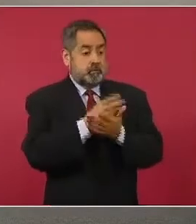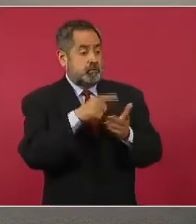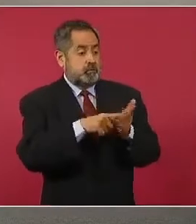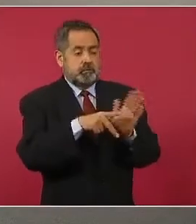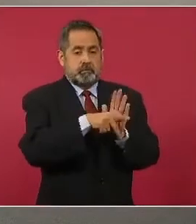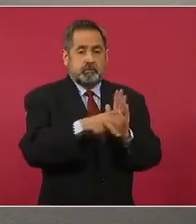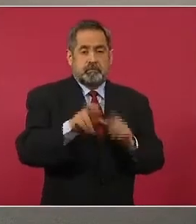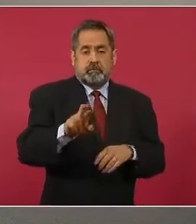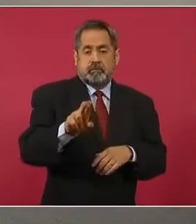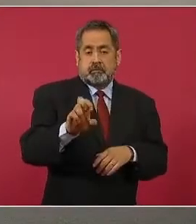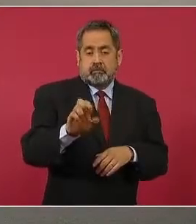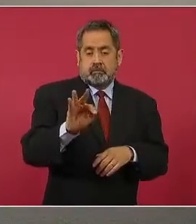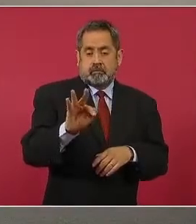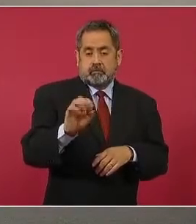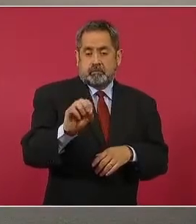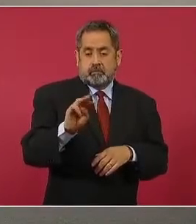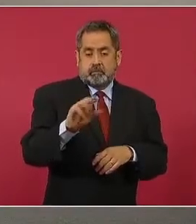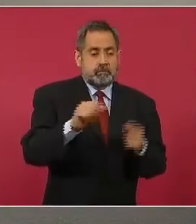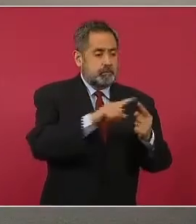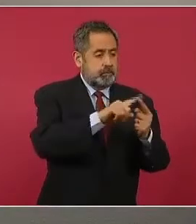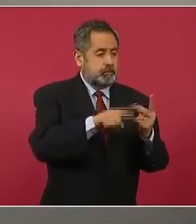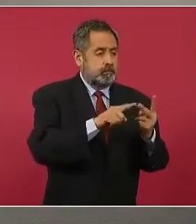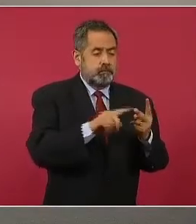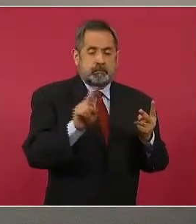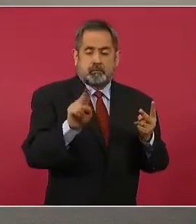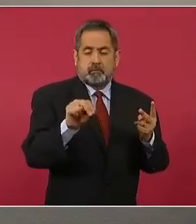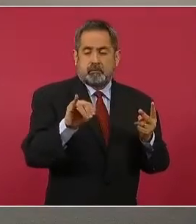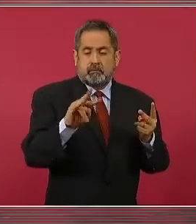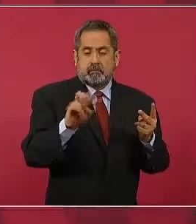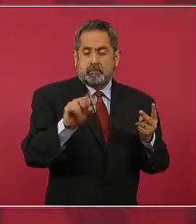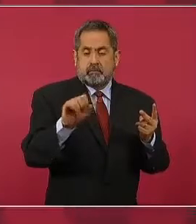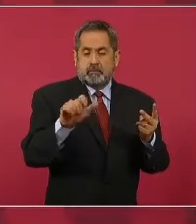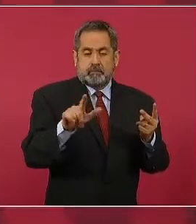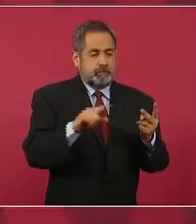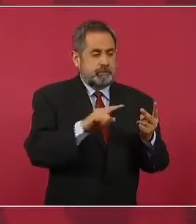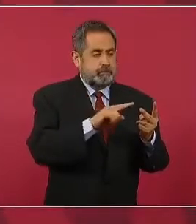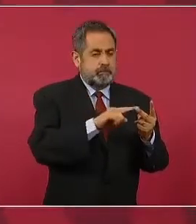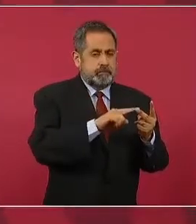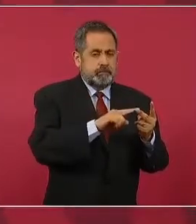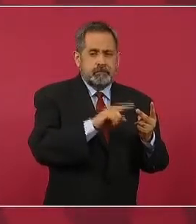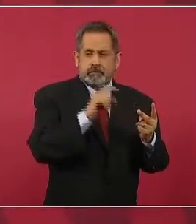lo retuitea o lo proyecta Krause.